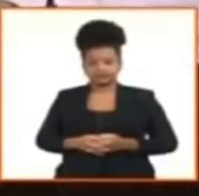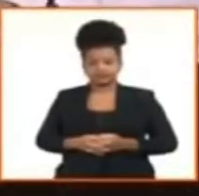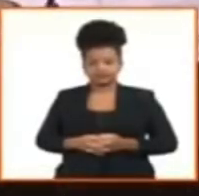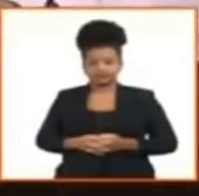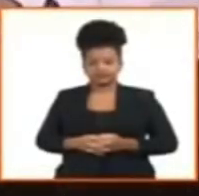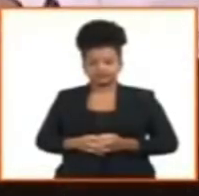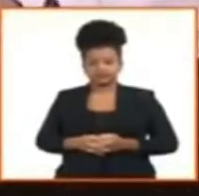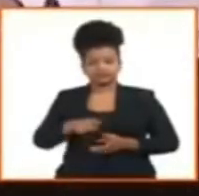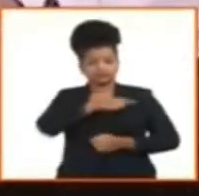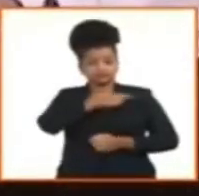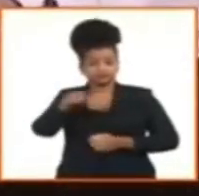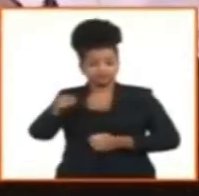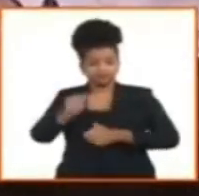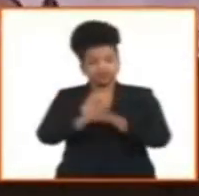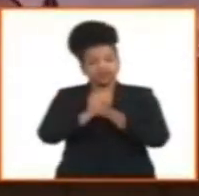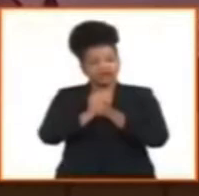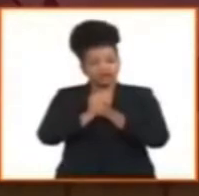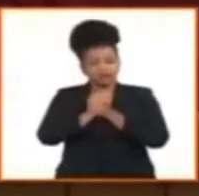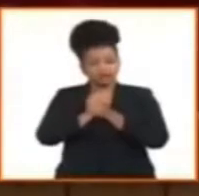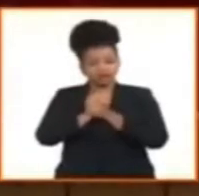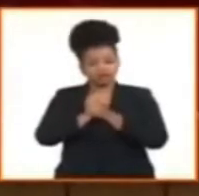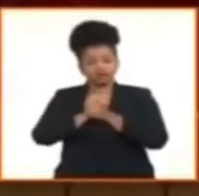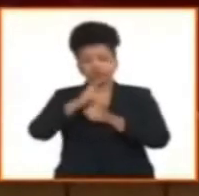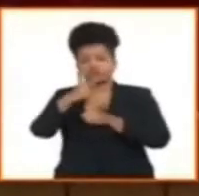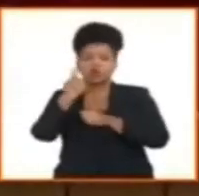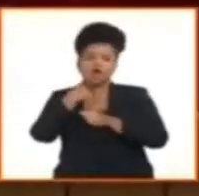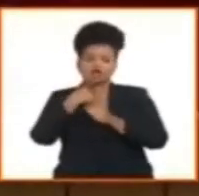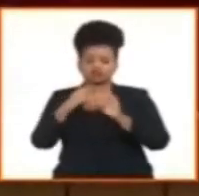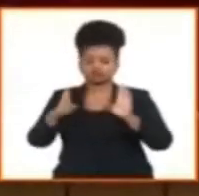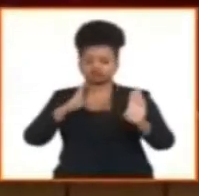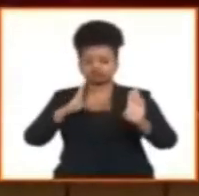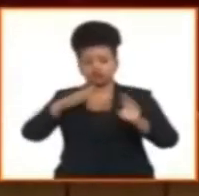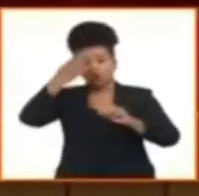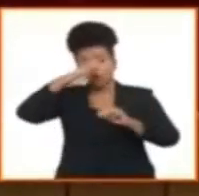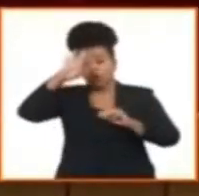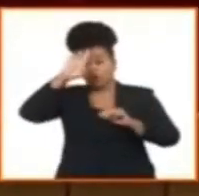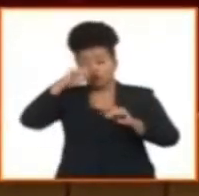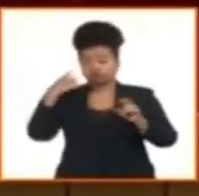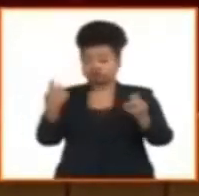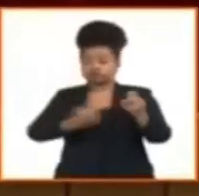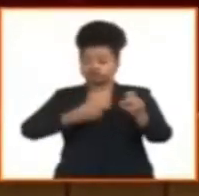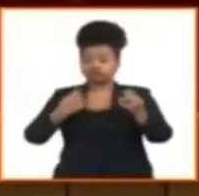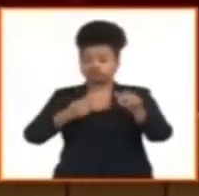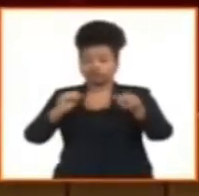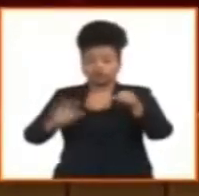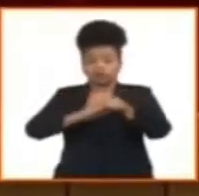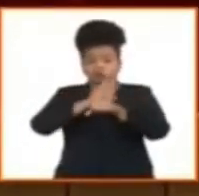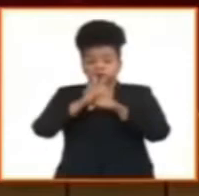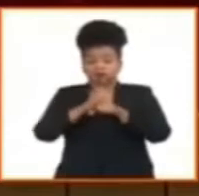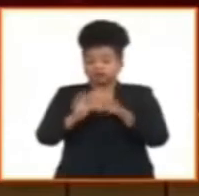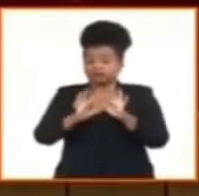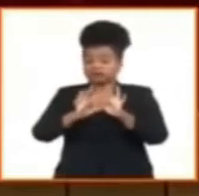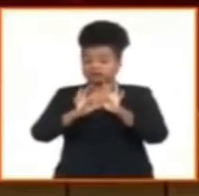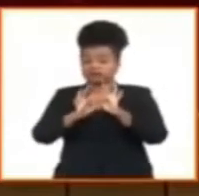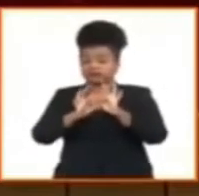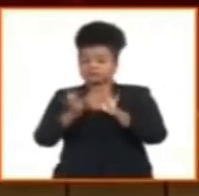Camaradas, queridos amigos, en los últimos 2 años, Cuba ha estado enfrentando 2 pandemias simultáneamente, la COVID-19